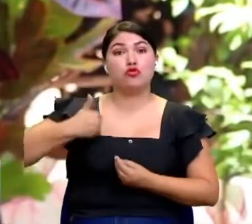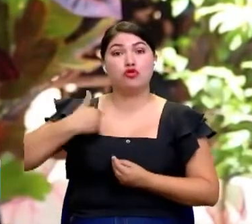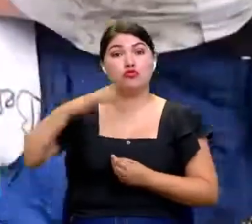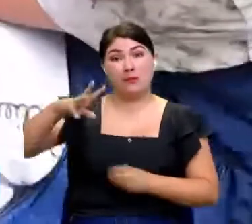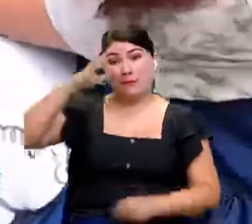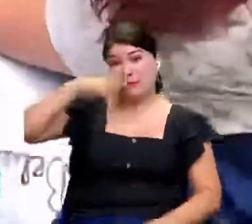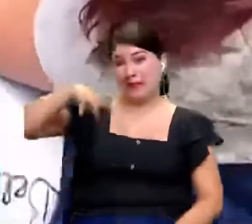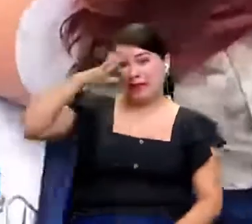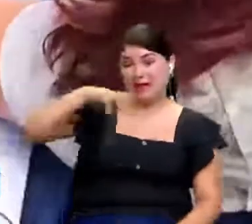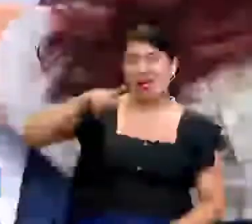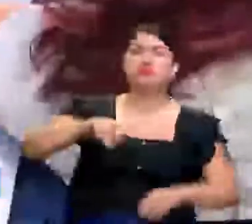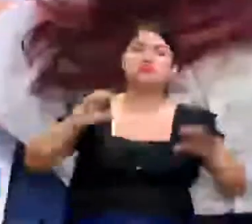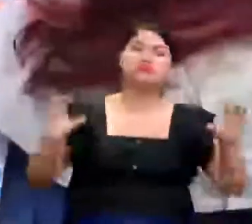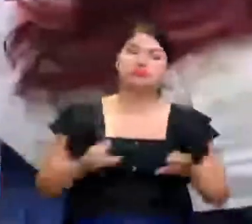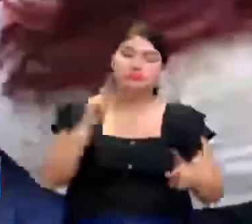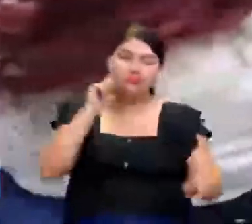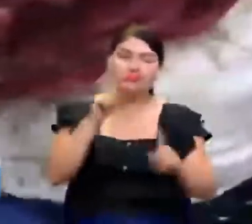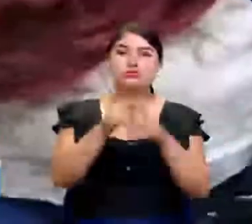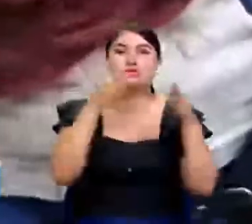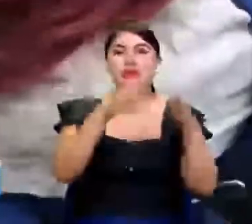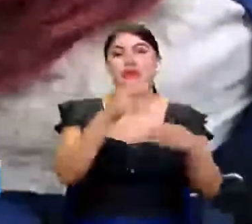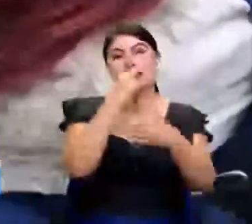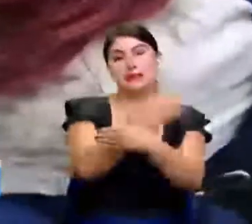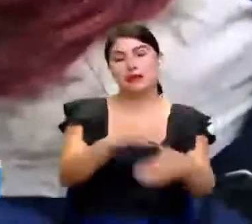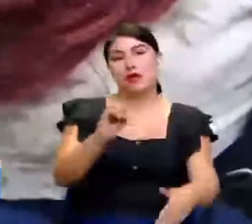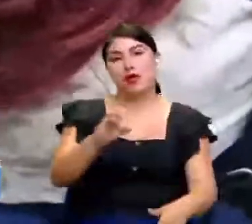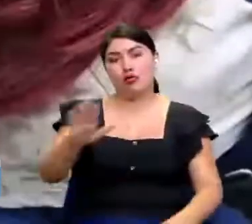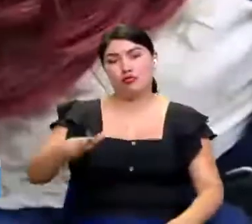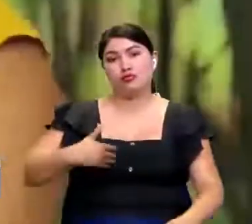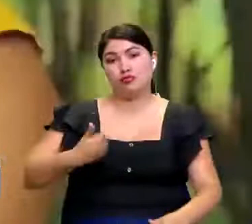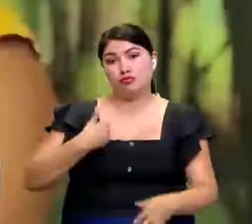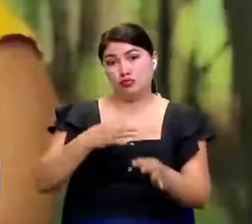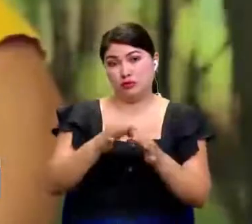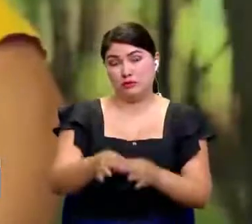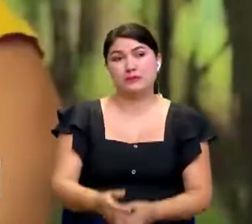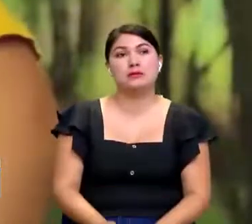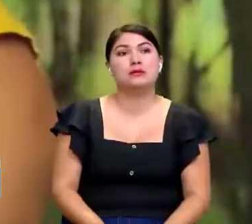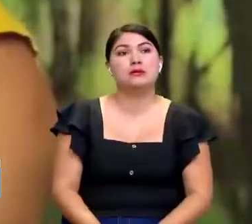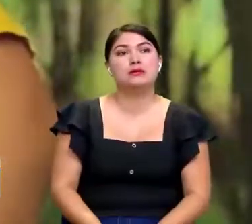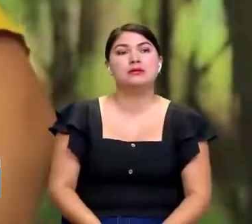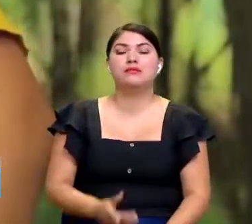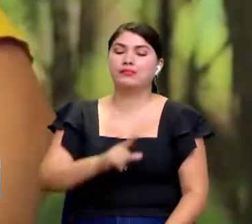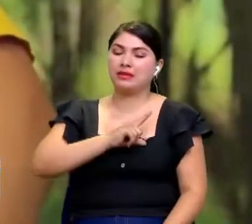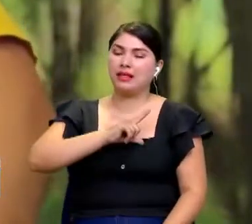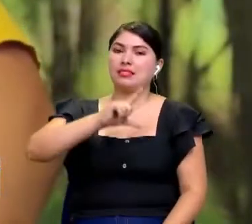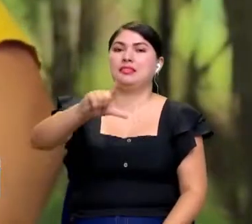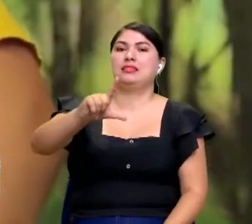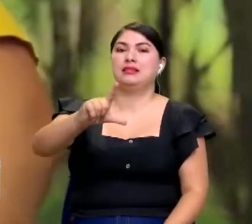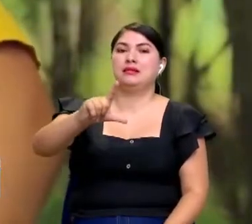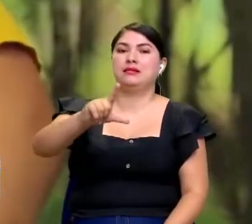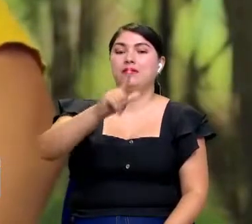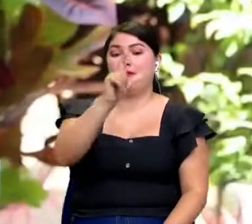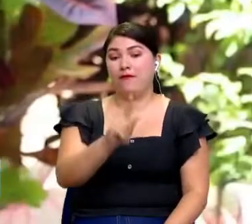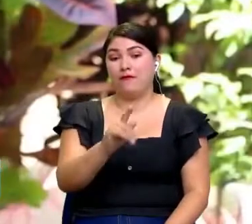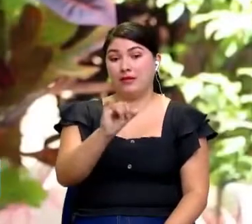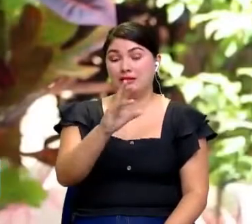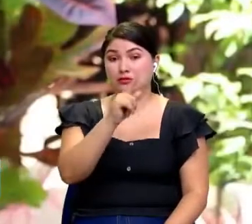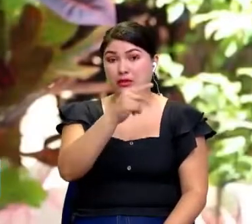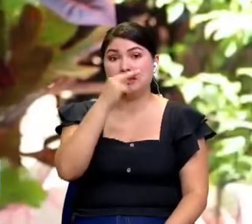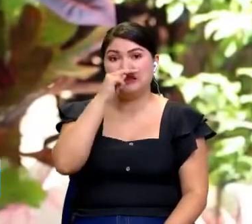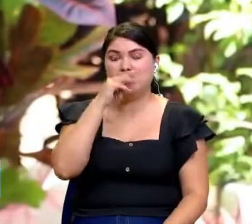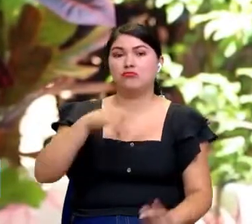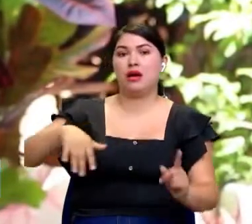mexico una actividad dirigida a los niños y niñas de nuestro municipio a través del liderazgo de francisco ese niño